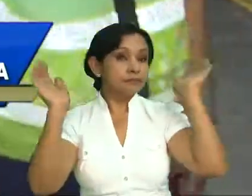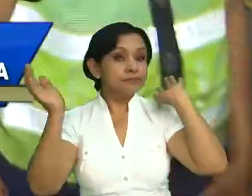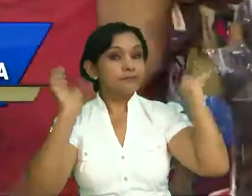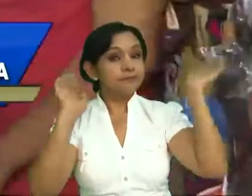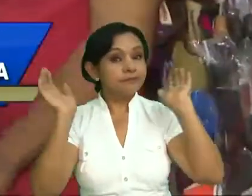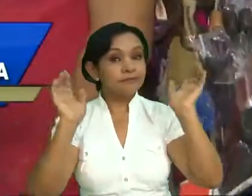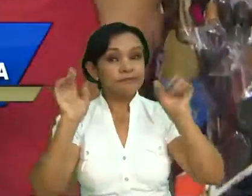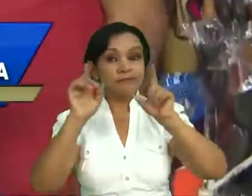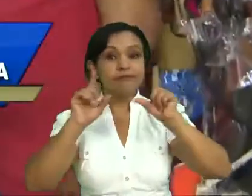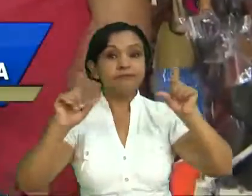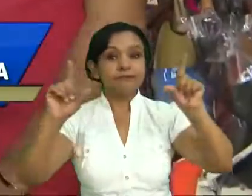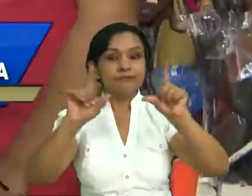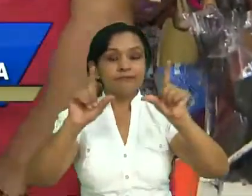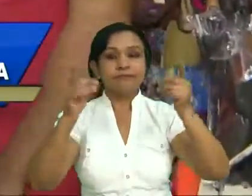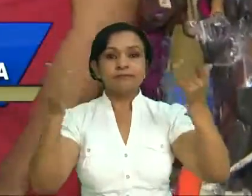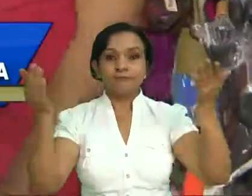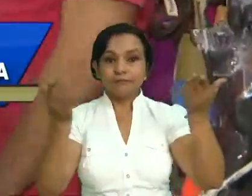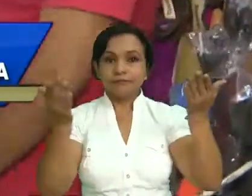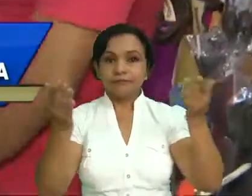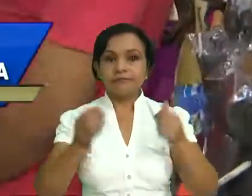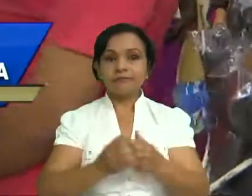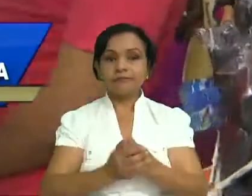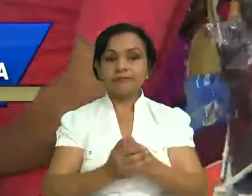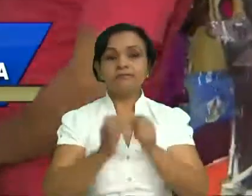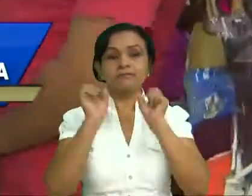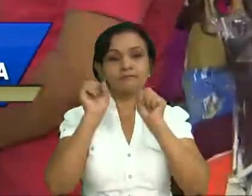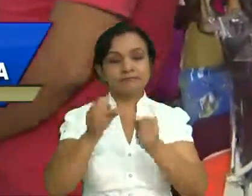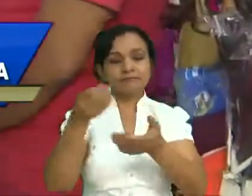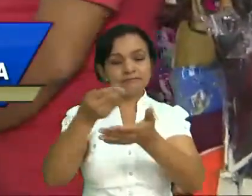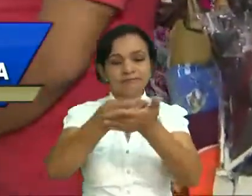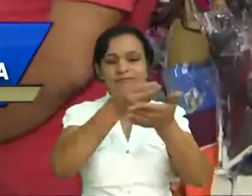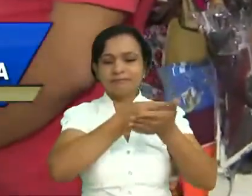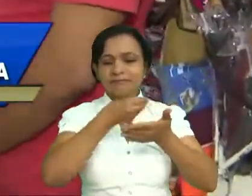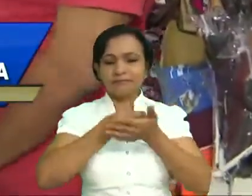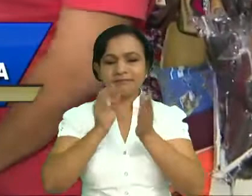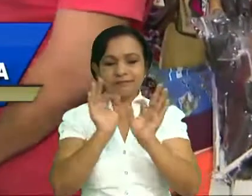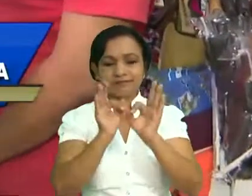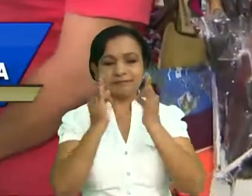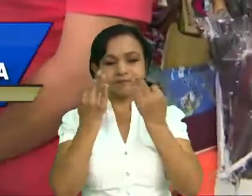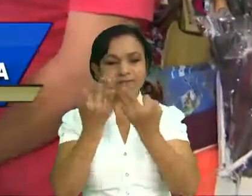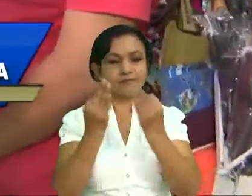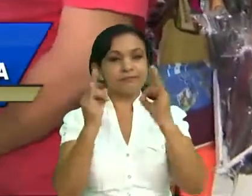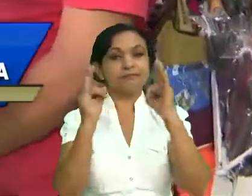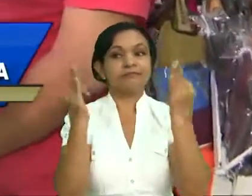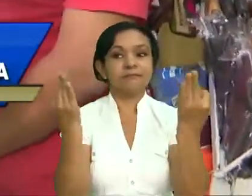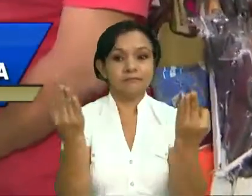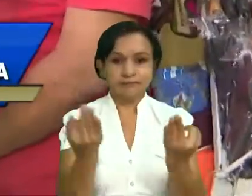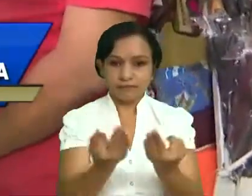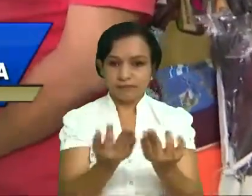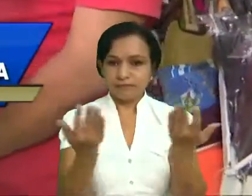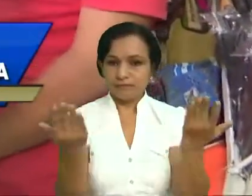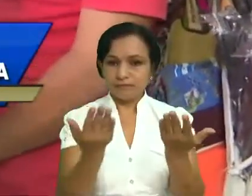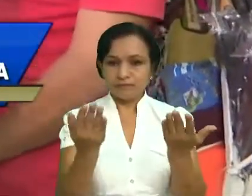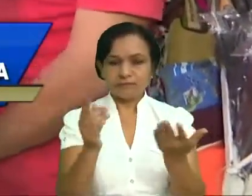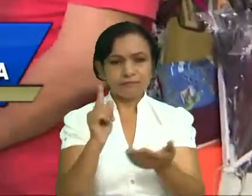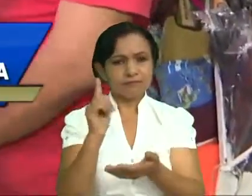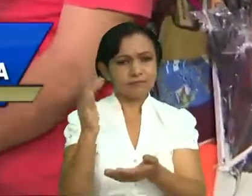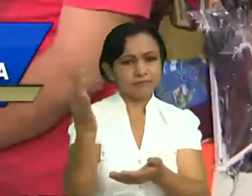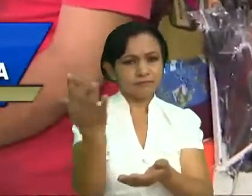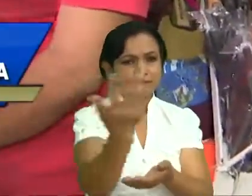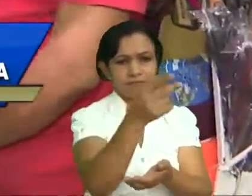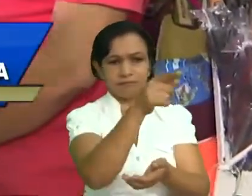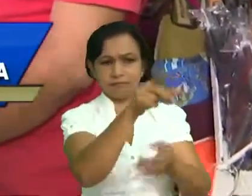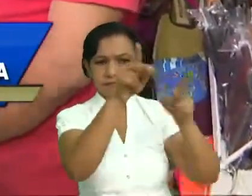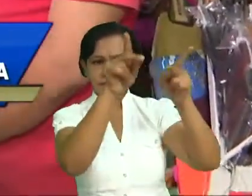¿verdad?, por preferencia para comprar de toda la familia, inclusive, ¿verdad?, pero incluyendo a todos esos hermanos y